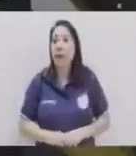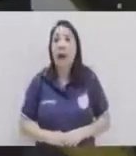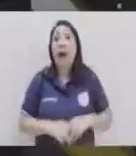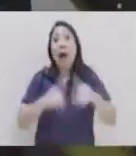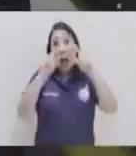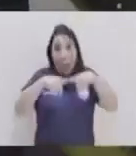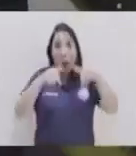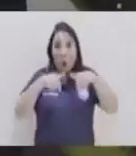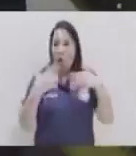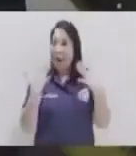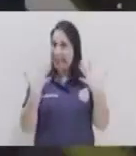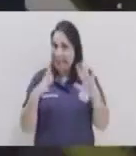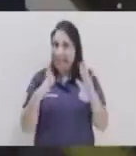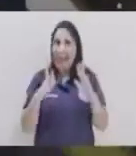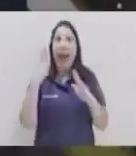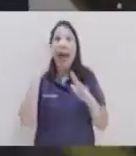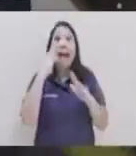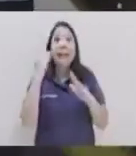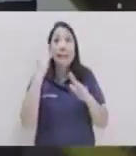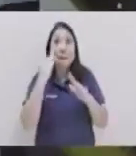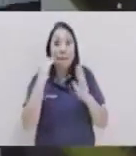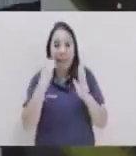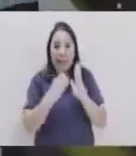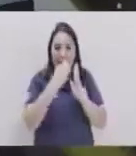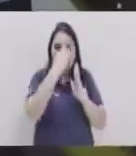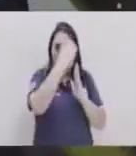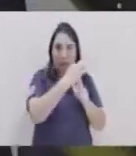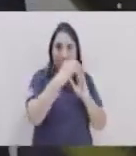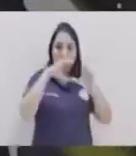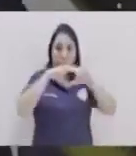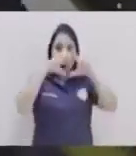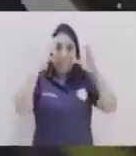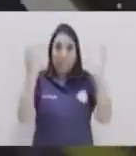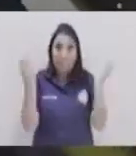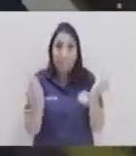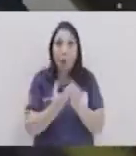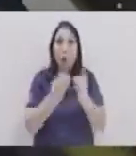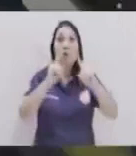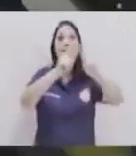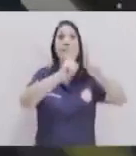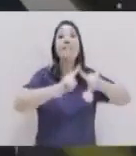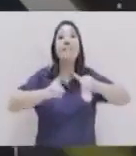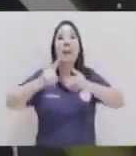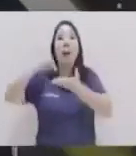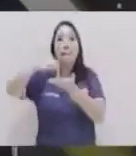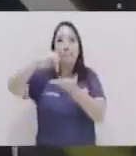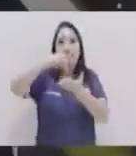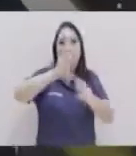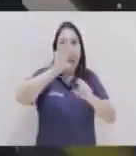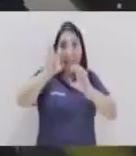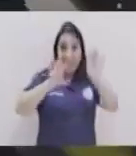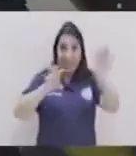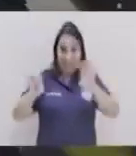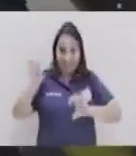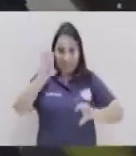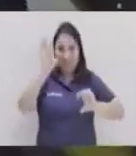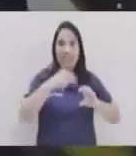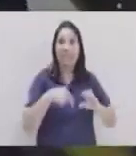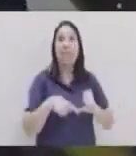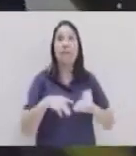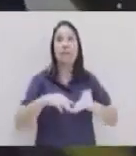que en la actualidad, de acuerdo a la experiencia que se ha tenido mundialmente sobre terremotos, sobre